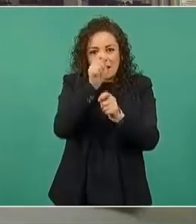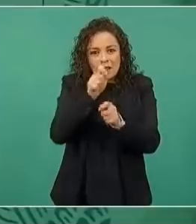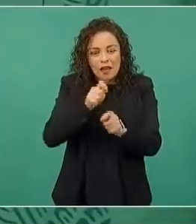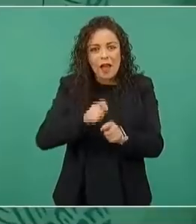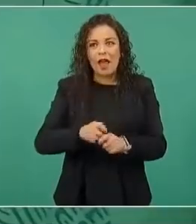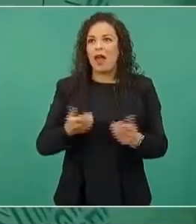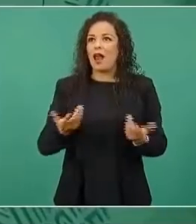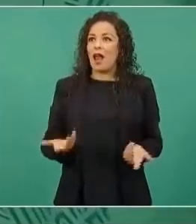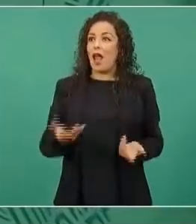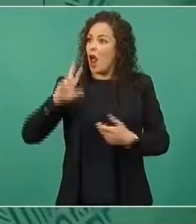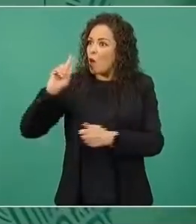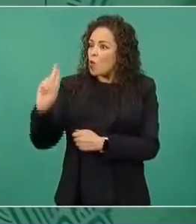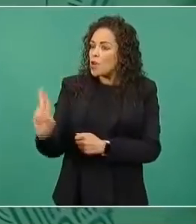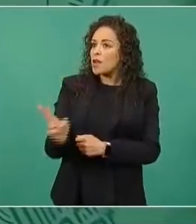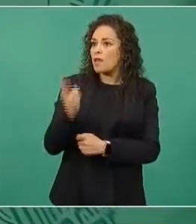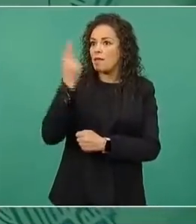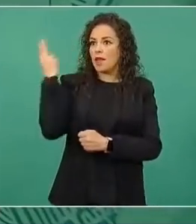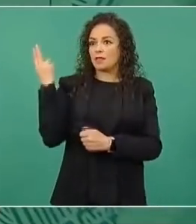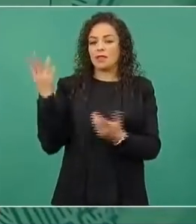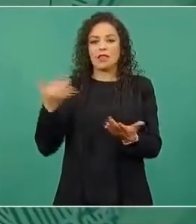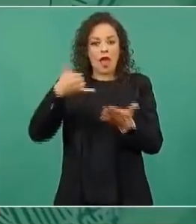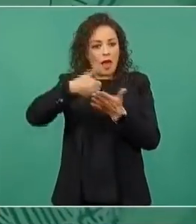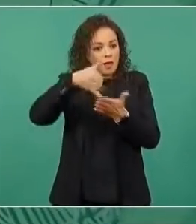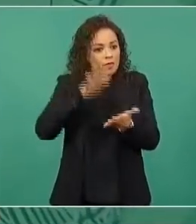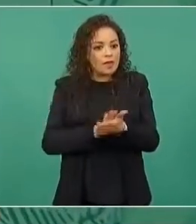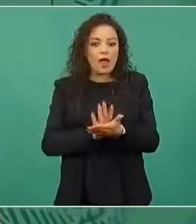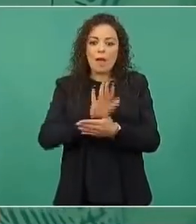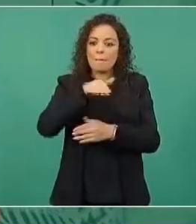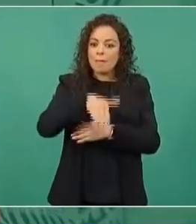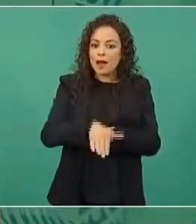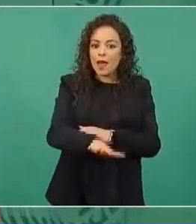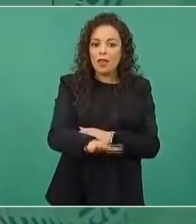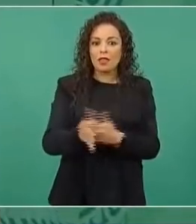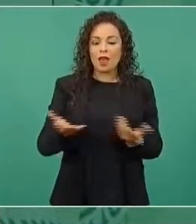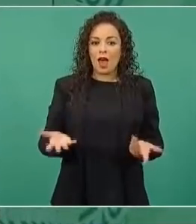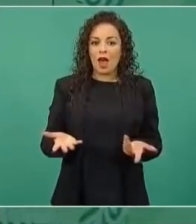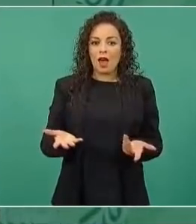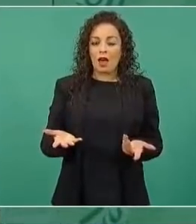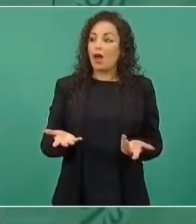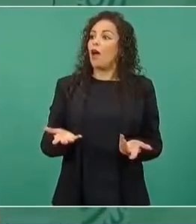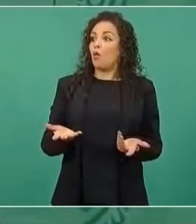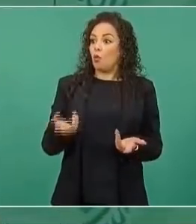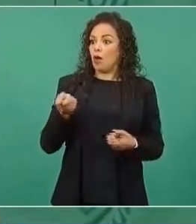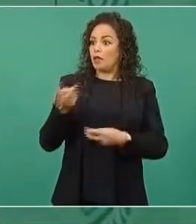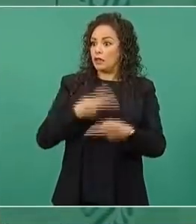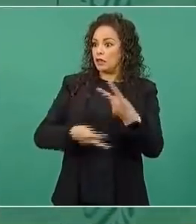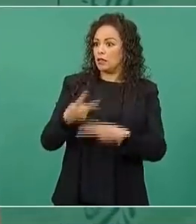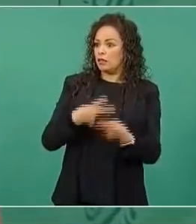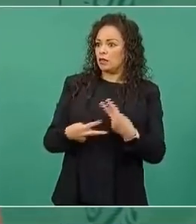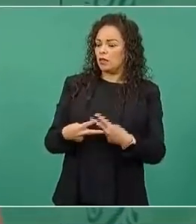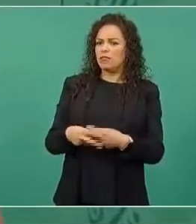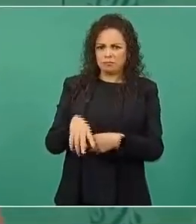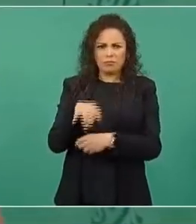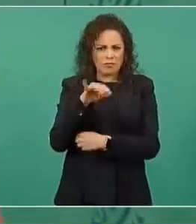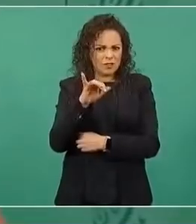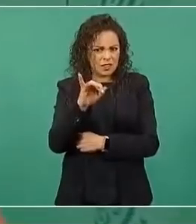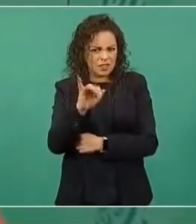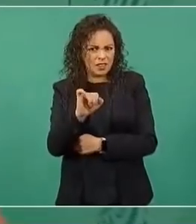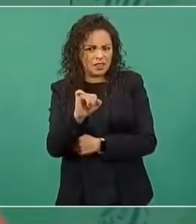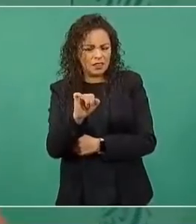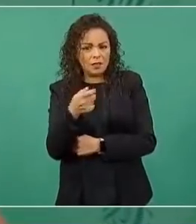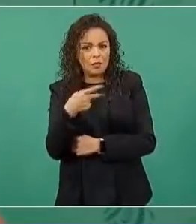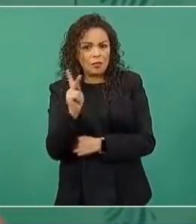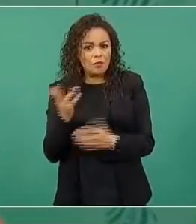la universidad, la imprenta, pues sí, y la población.